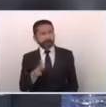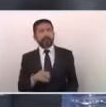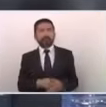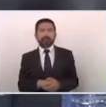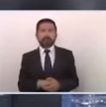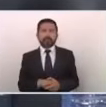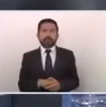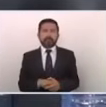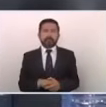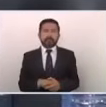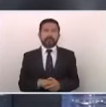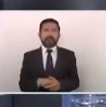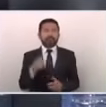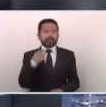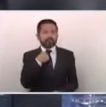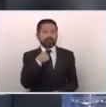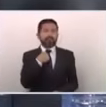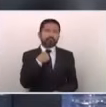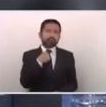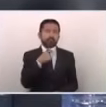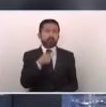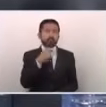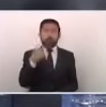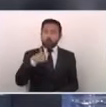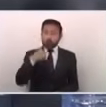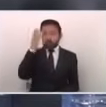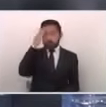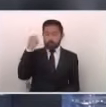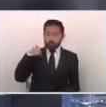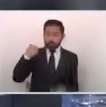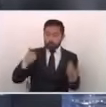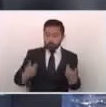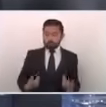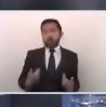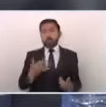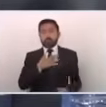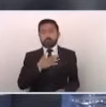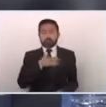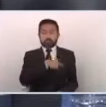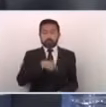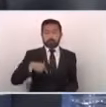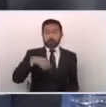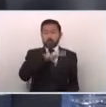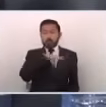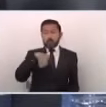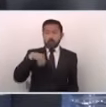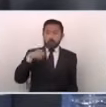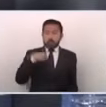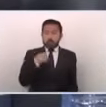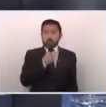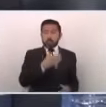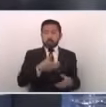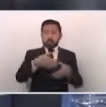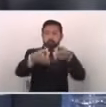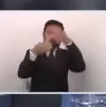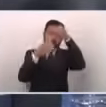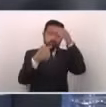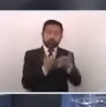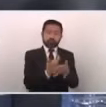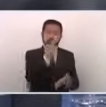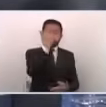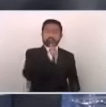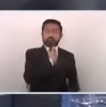poquito menos. Y yo, pues vos sabés quién soy yo, ¿verdad? Y sabés cuál es mi apellido, y vos sabés a dónde he estudiado, y vos sabés lo que yo he